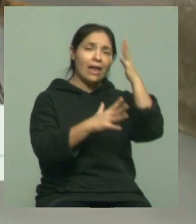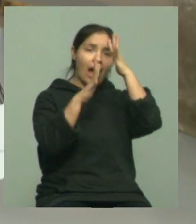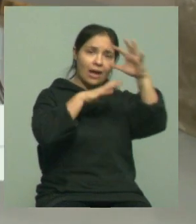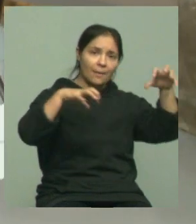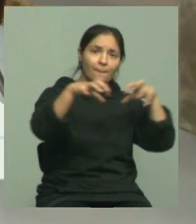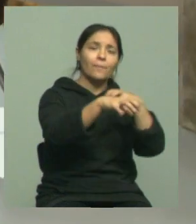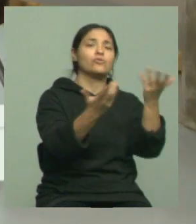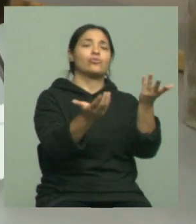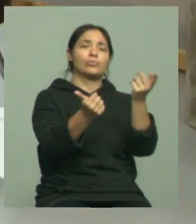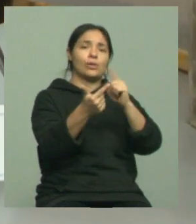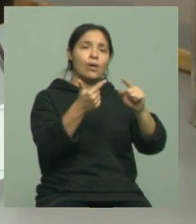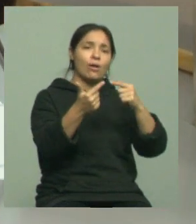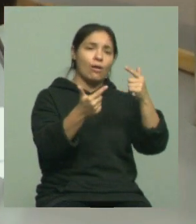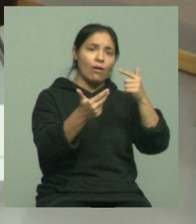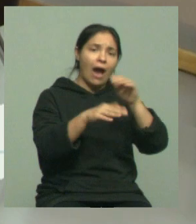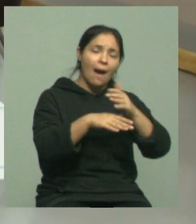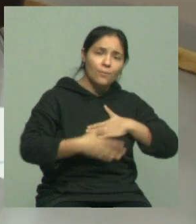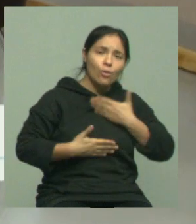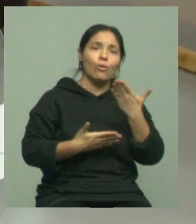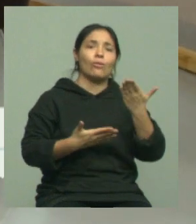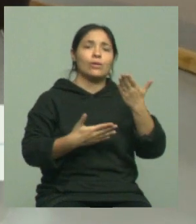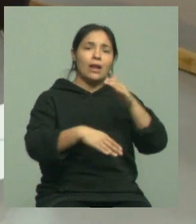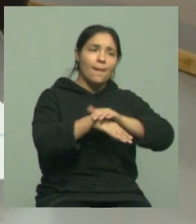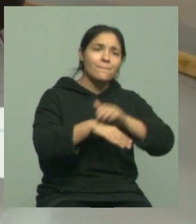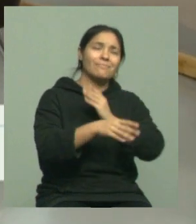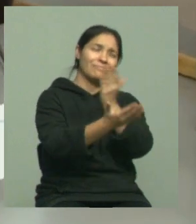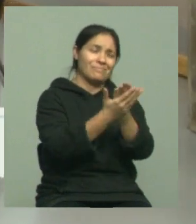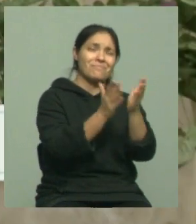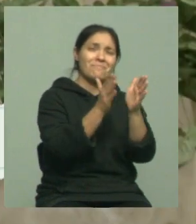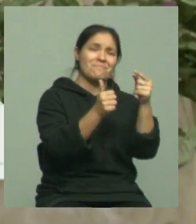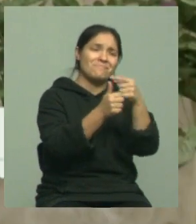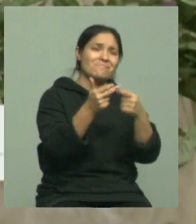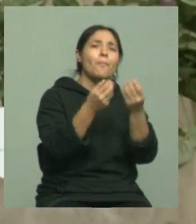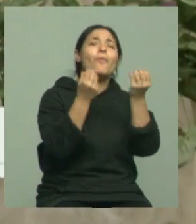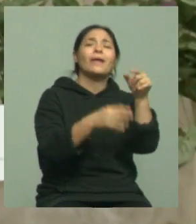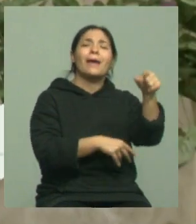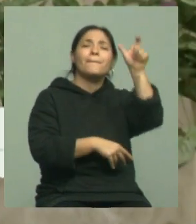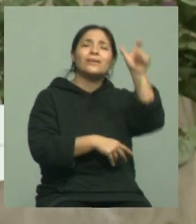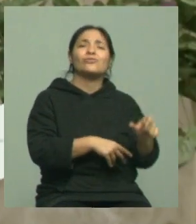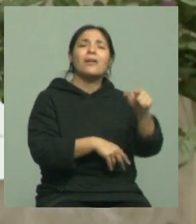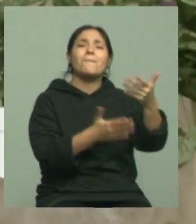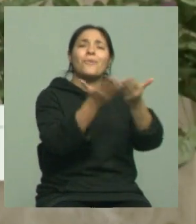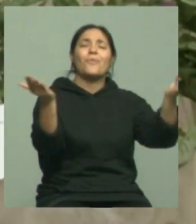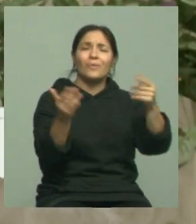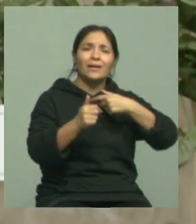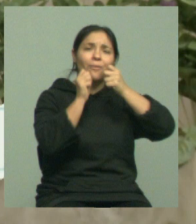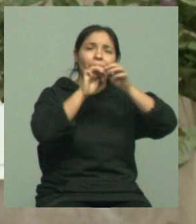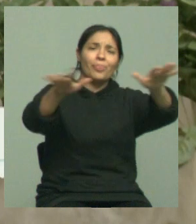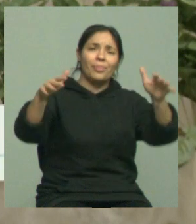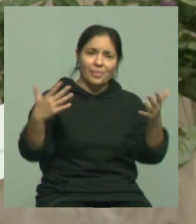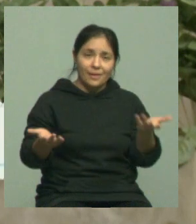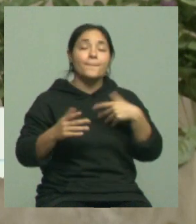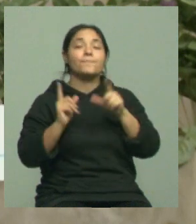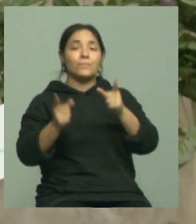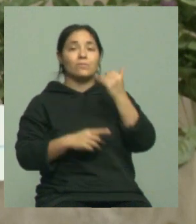pública, porque su voz es pública. La importancia, ¿no?, de eso, del mensaje de quienes son públicos, y creo lo hemos hablado en